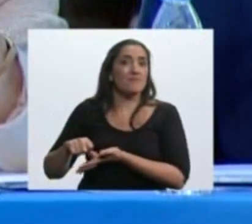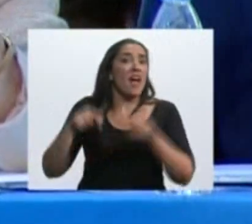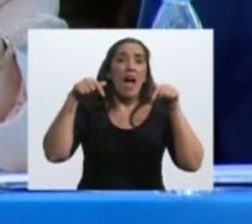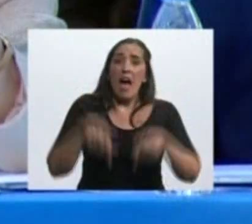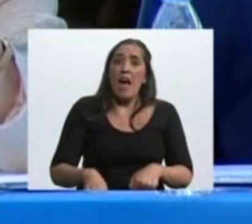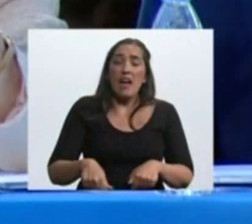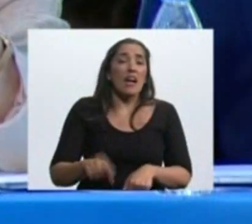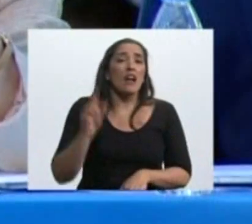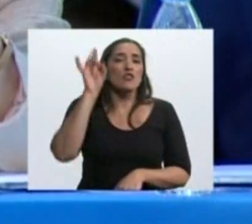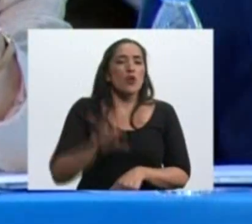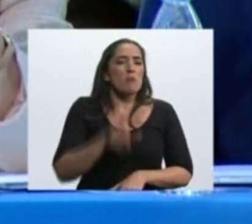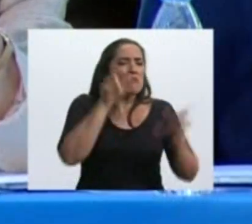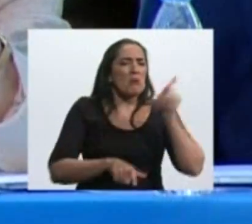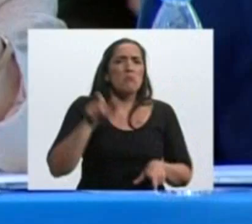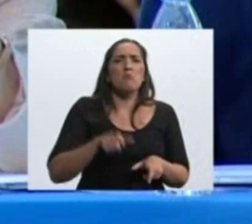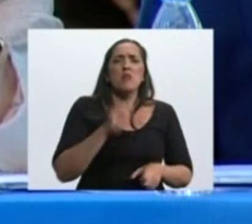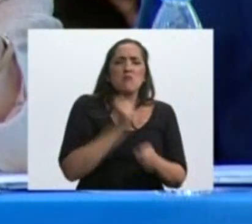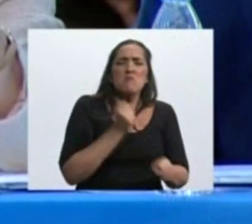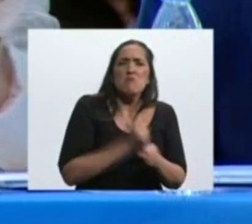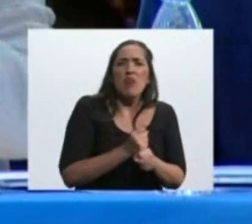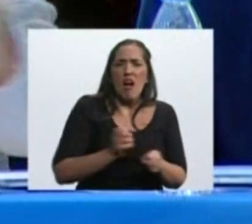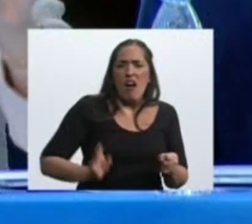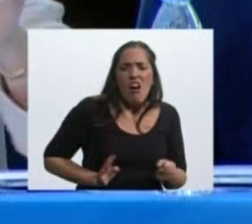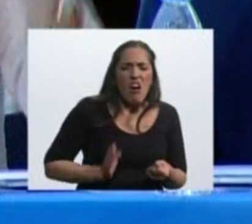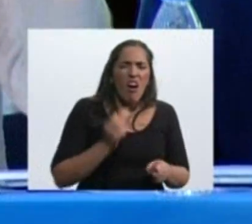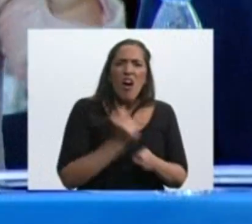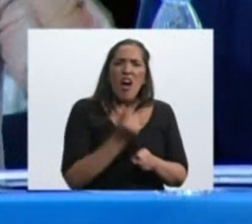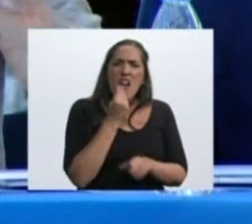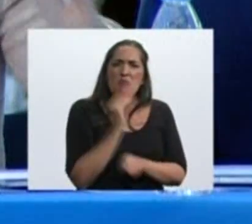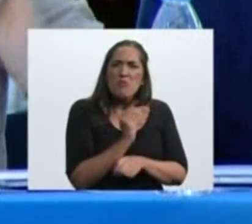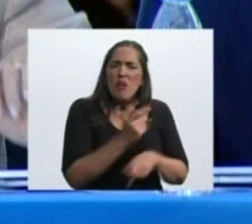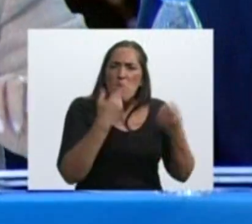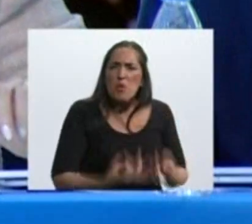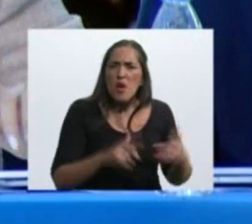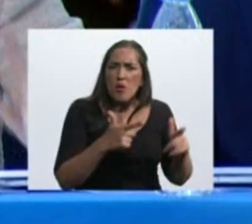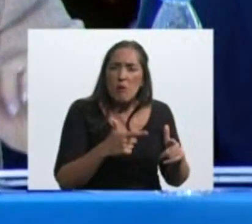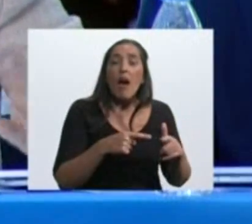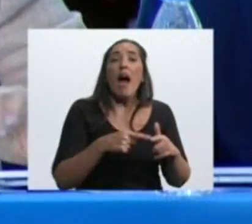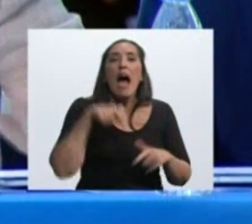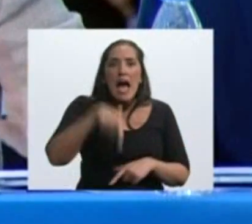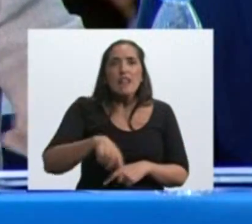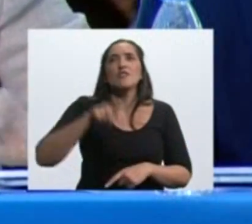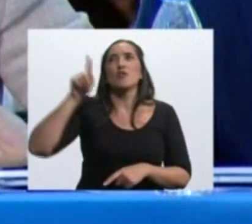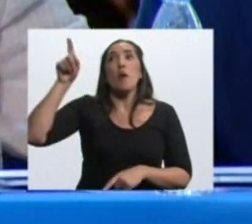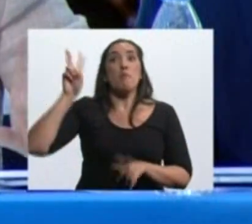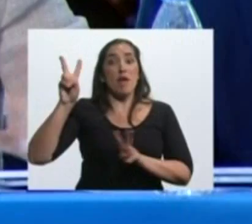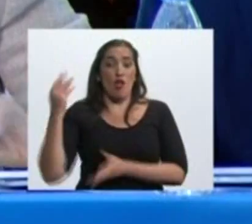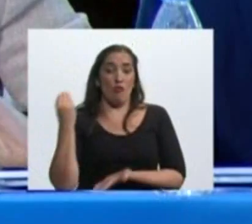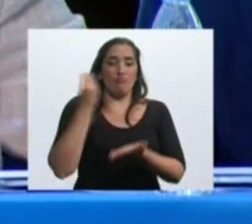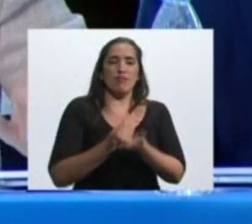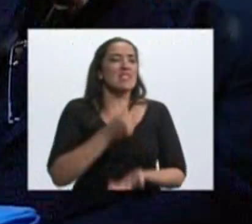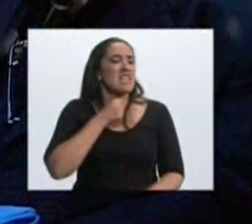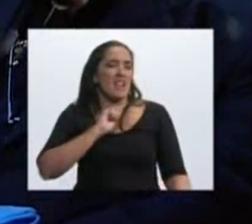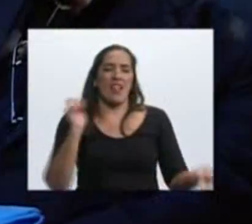solamente peones mal alimentados, de pata al piso y nada más. Eso fue lo que vino a cambiar Perón y lo que nunca